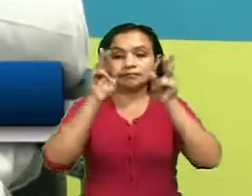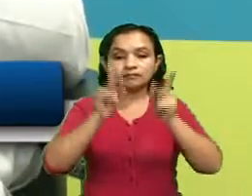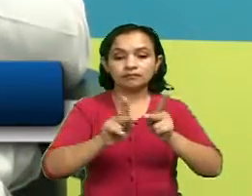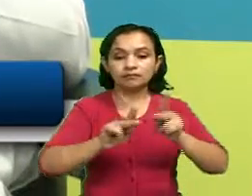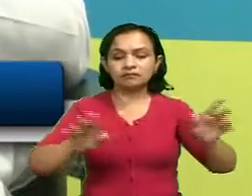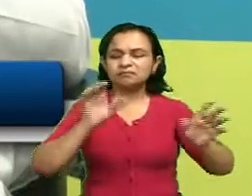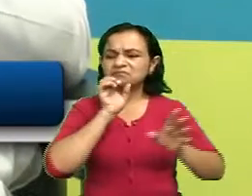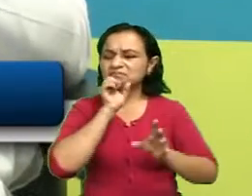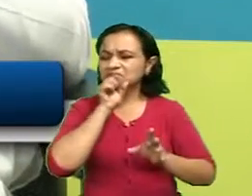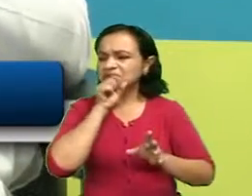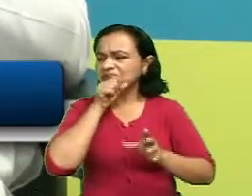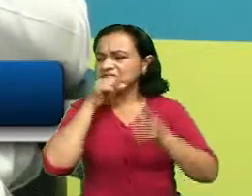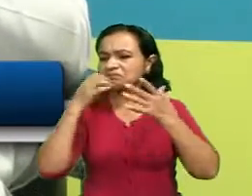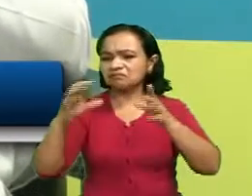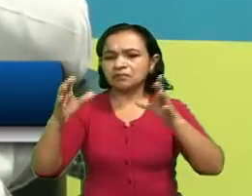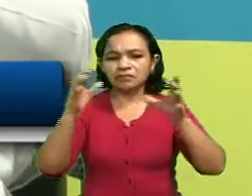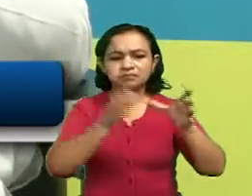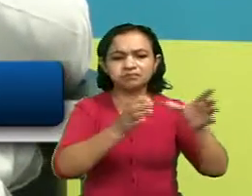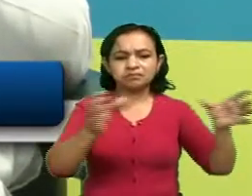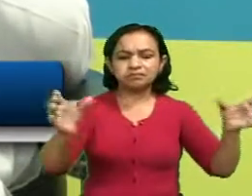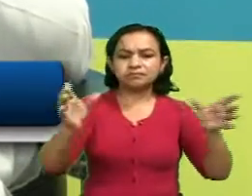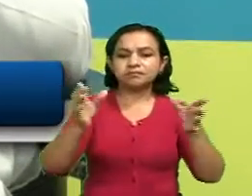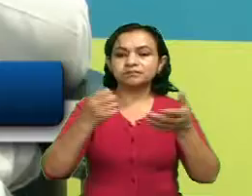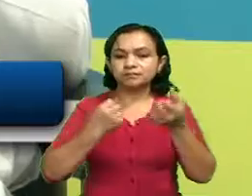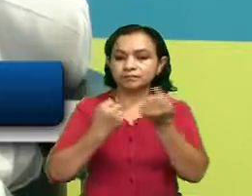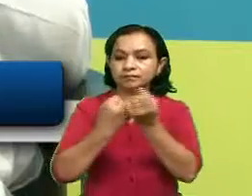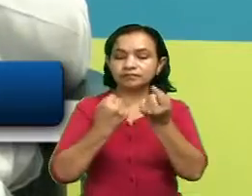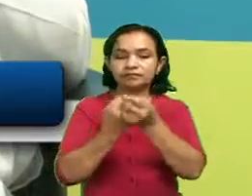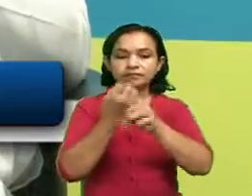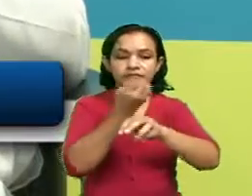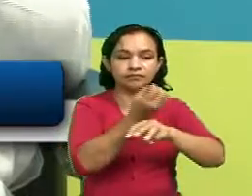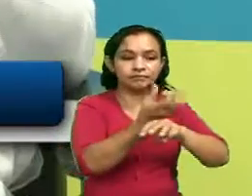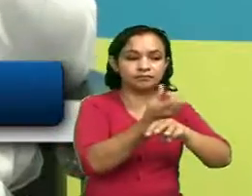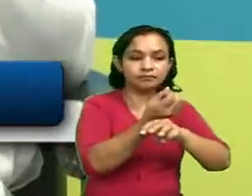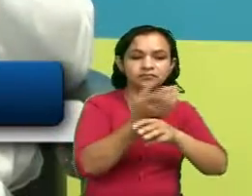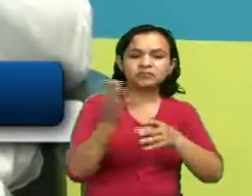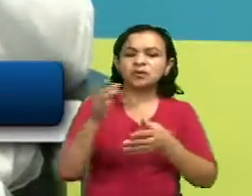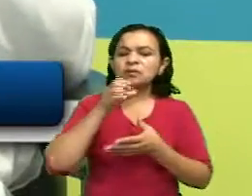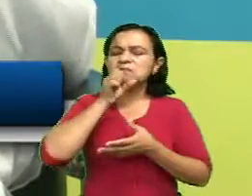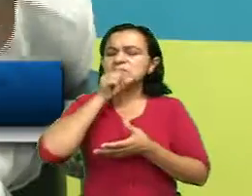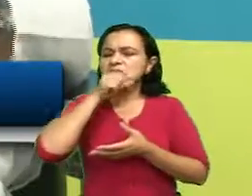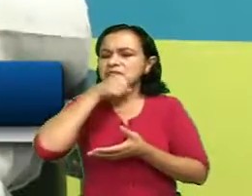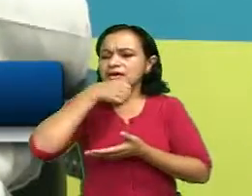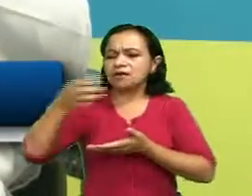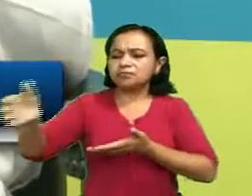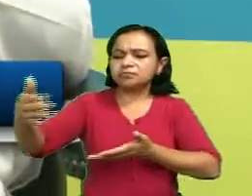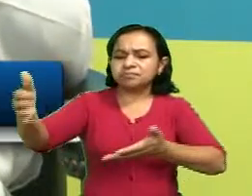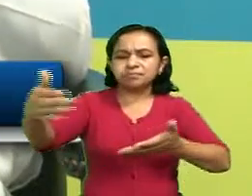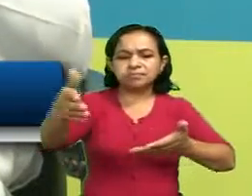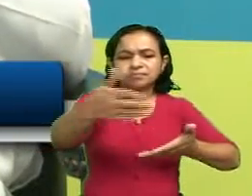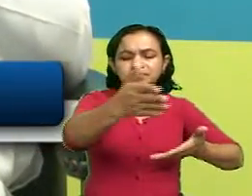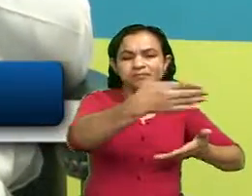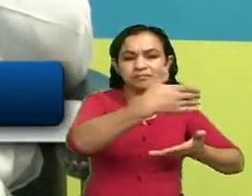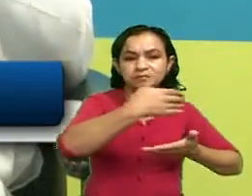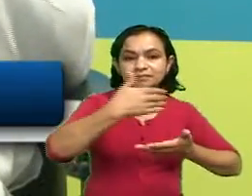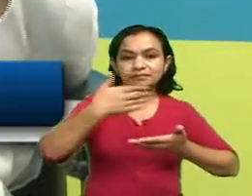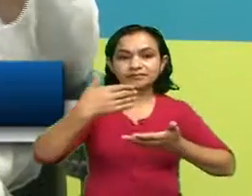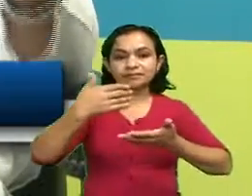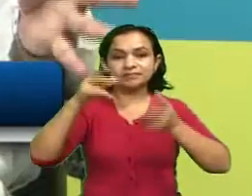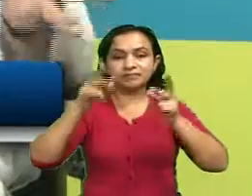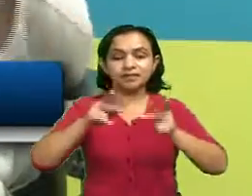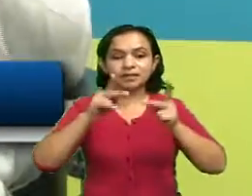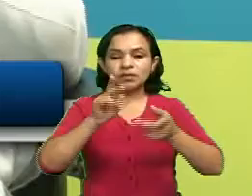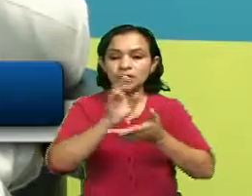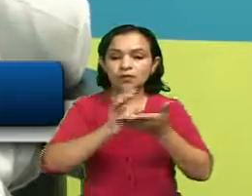que en este caso nos acompaña apoya a la alcaldía para recoger todos aquellos calaches o chereques que en